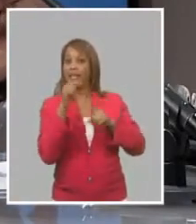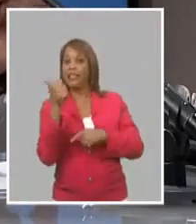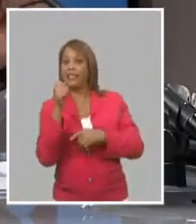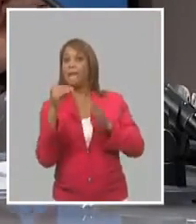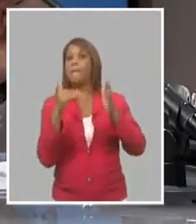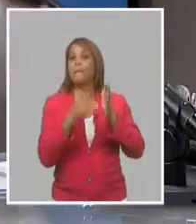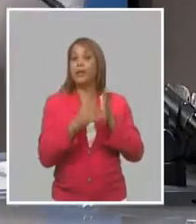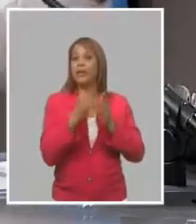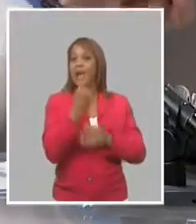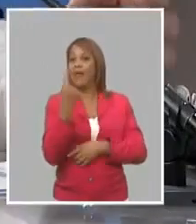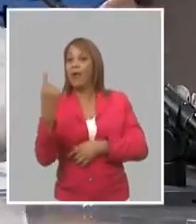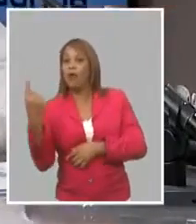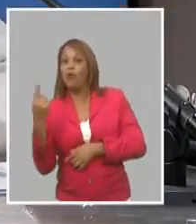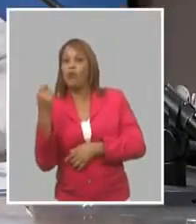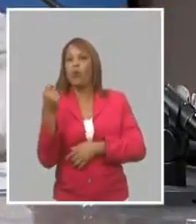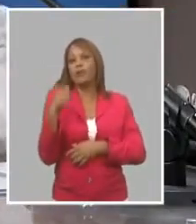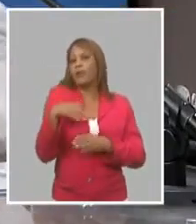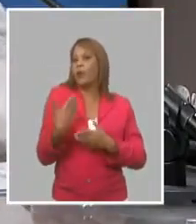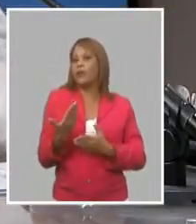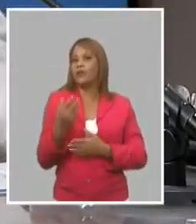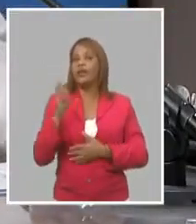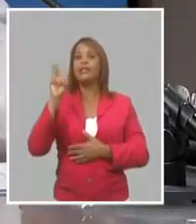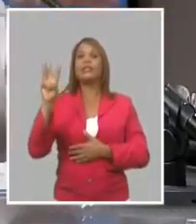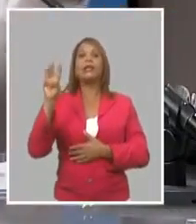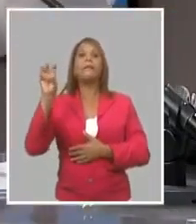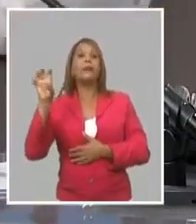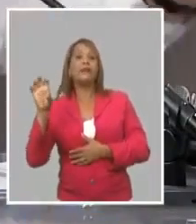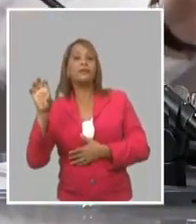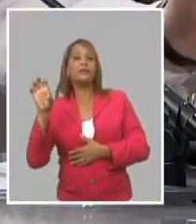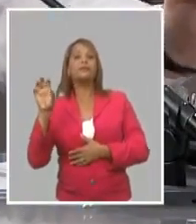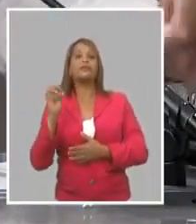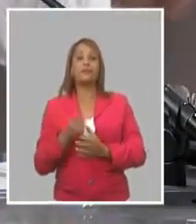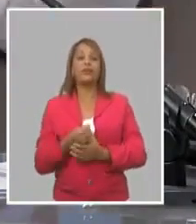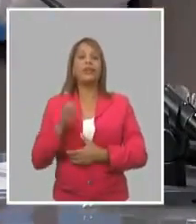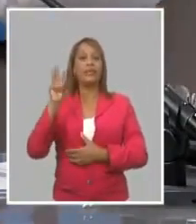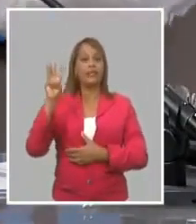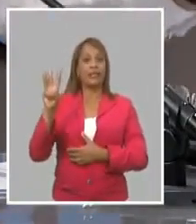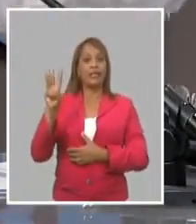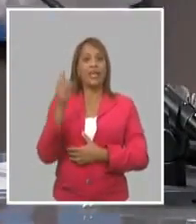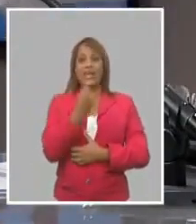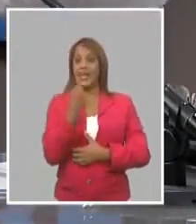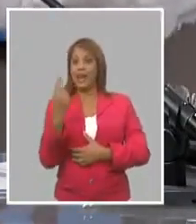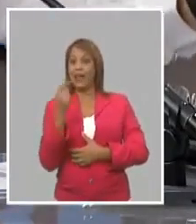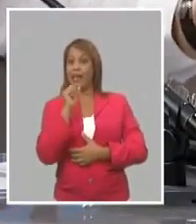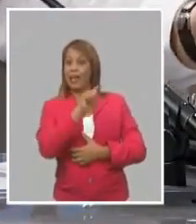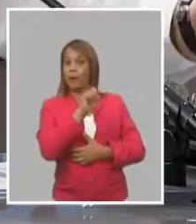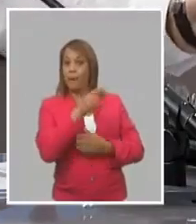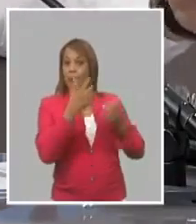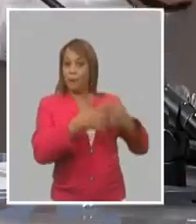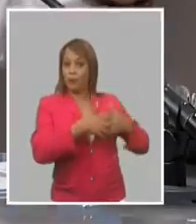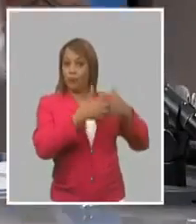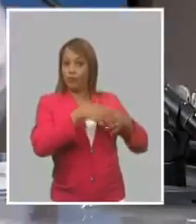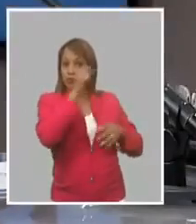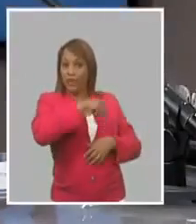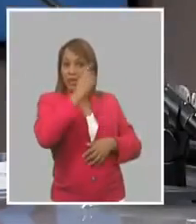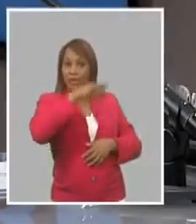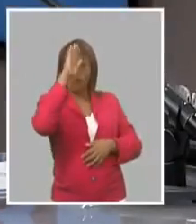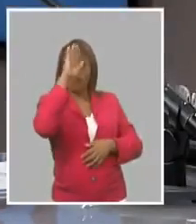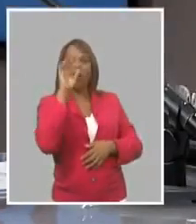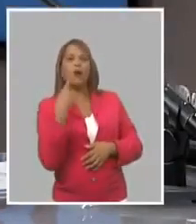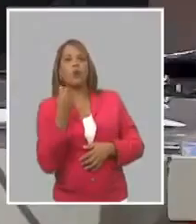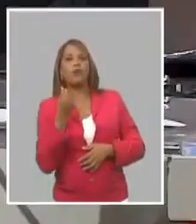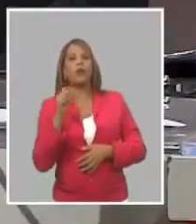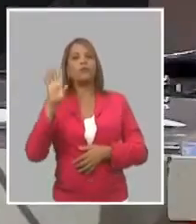leche importada cuesta aproximadamente 3 pesos y cada litro de leche que le compramos a un productor agropecuario cuesta